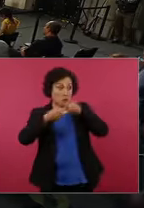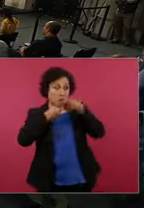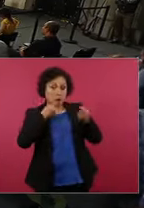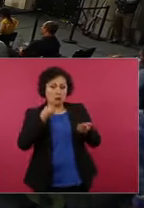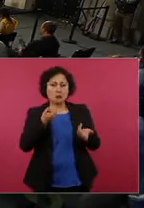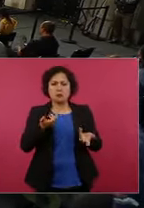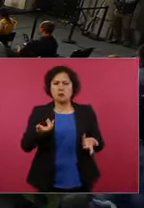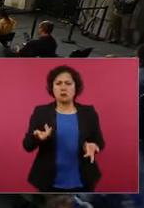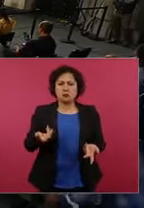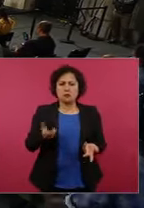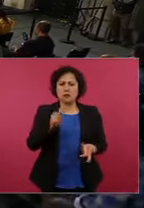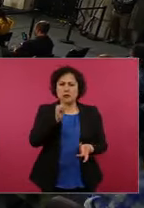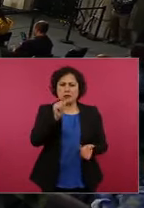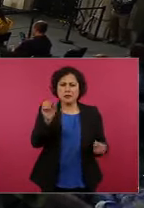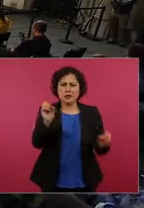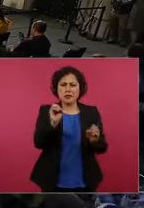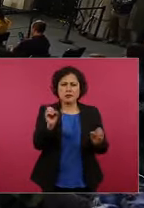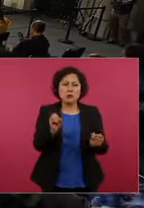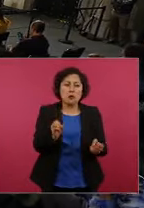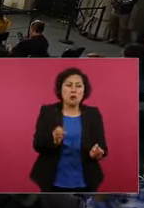cuantas, ¿sí? Y